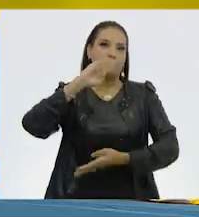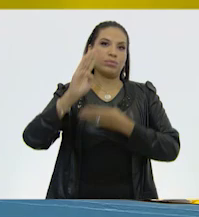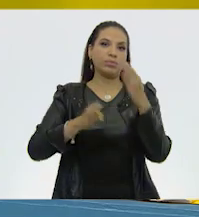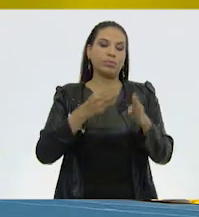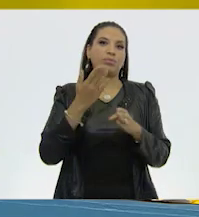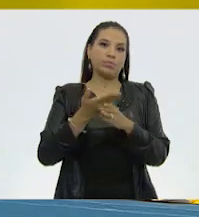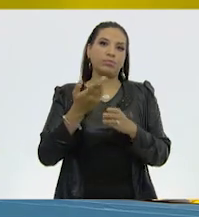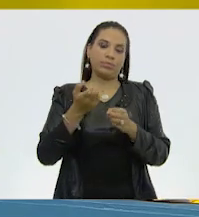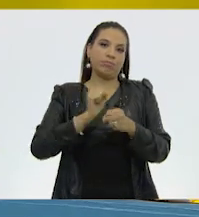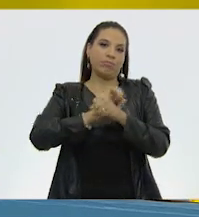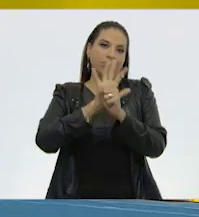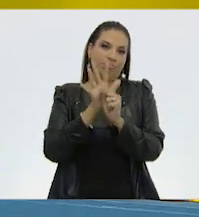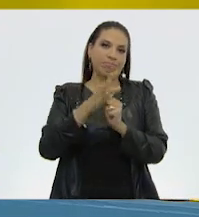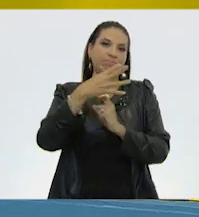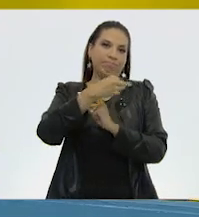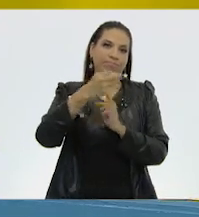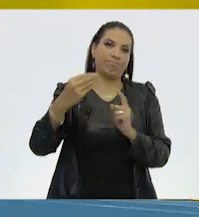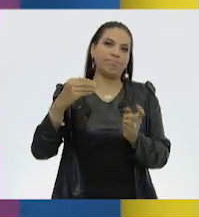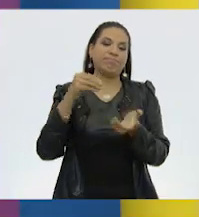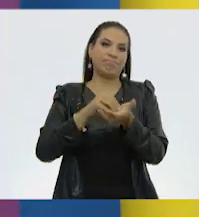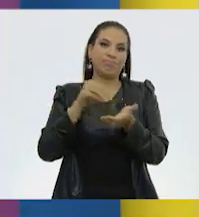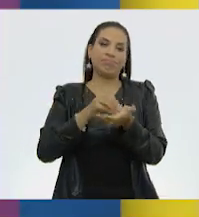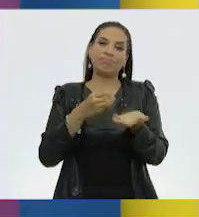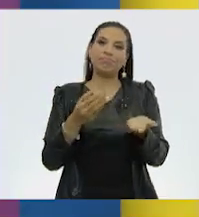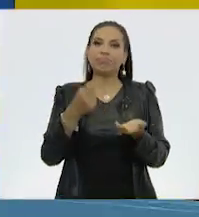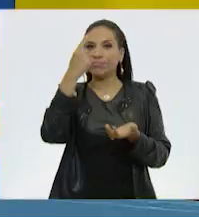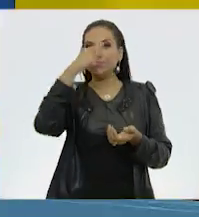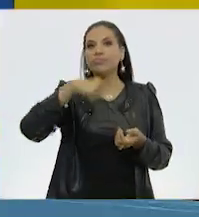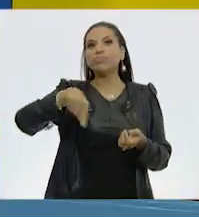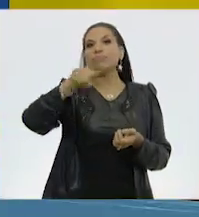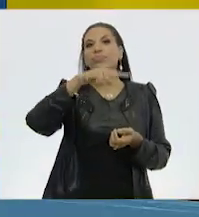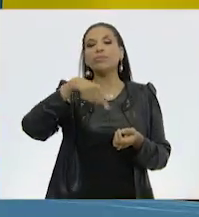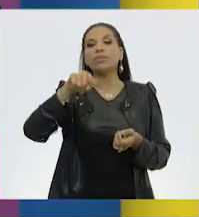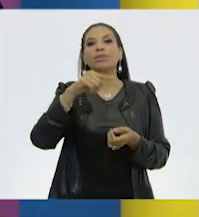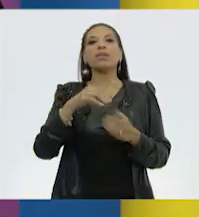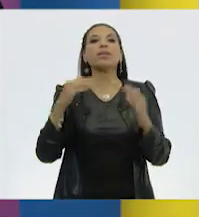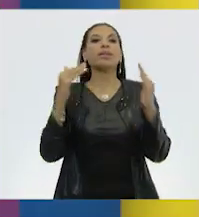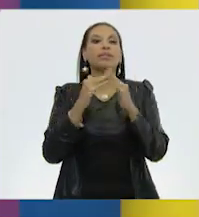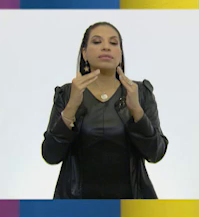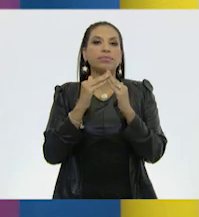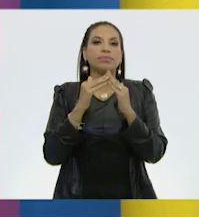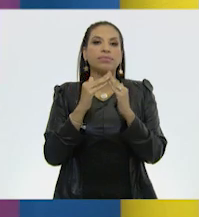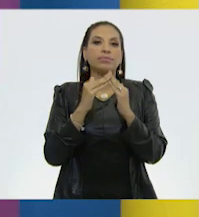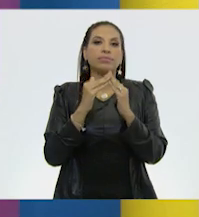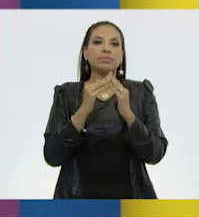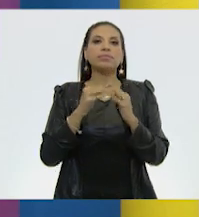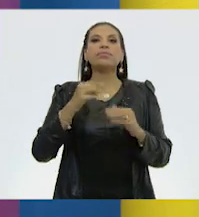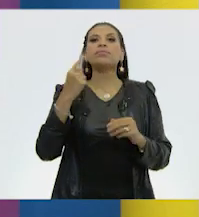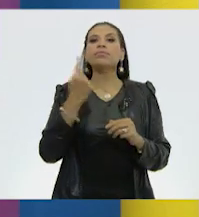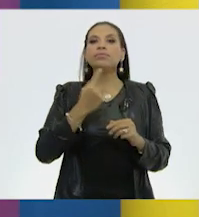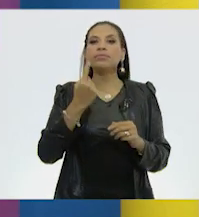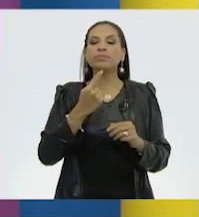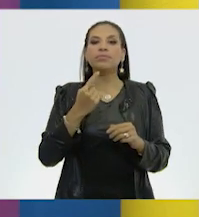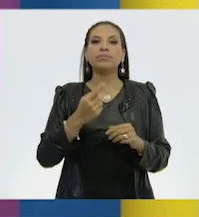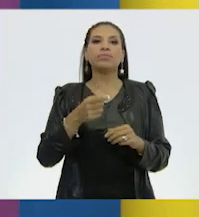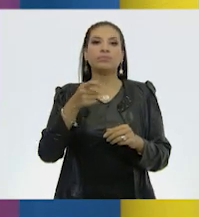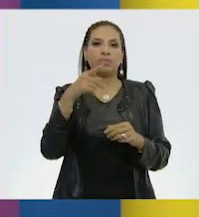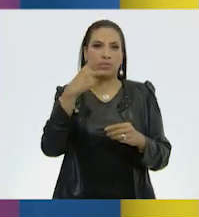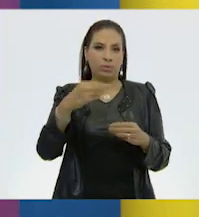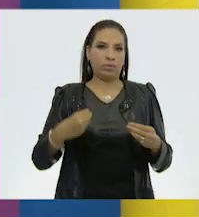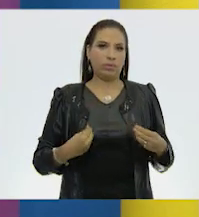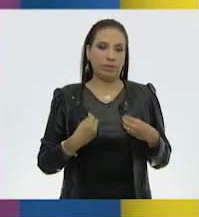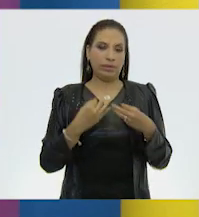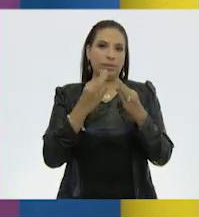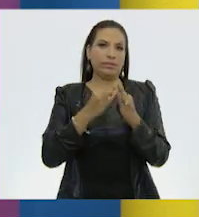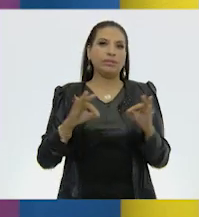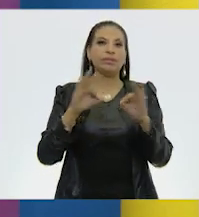es relevante la pandemia. Exacto. Y para ustedes, chicos en casa, ¿qué hecho de su vida ha sido